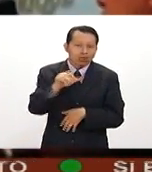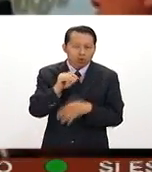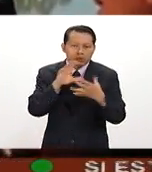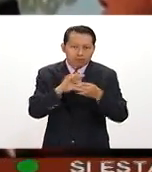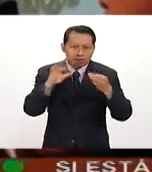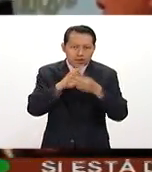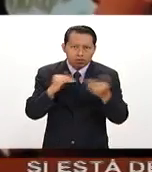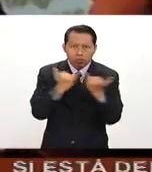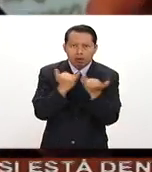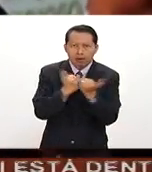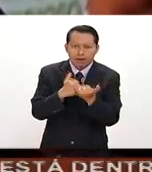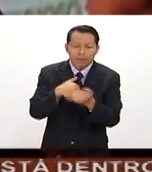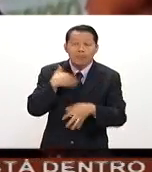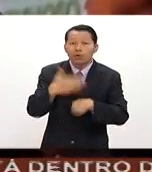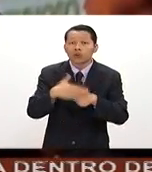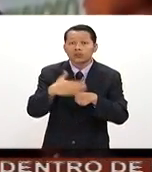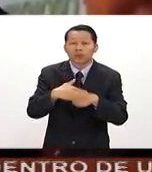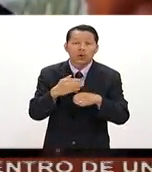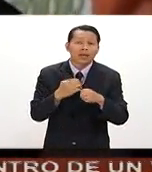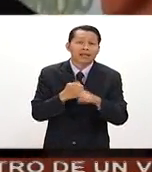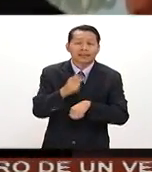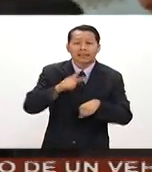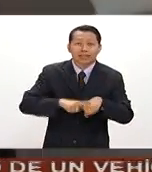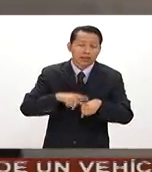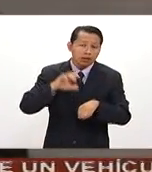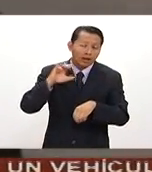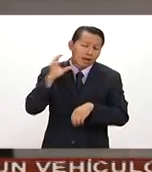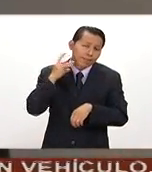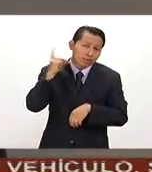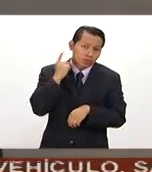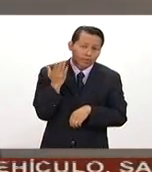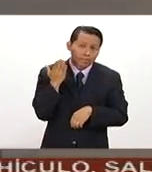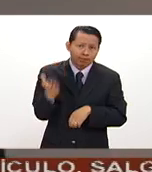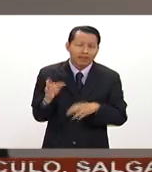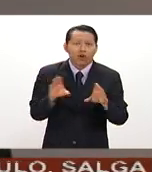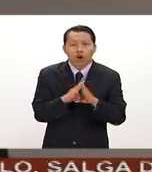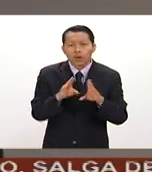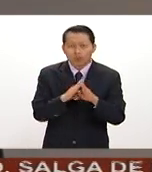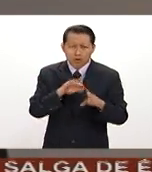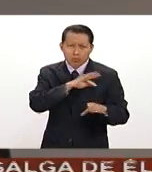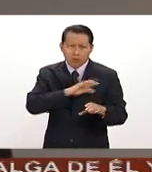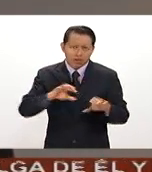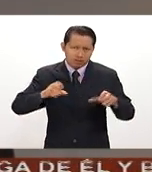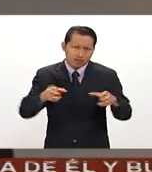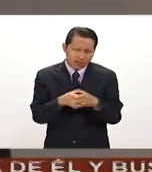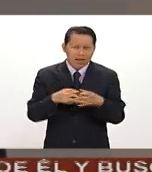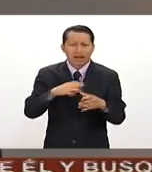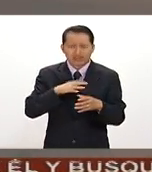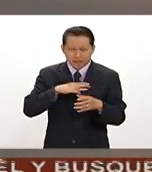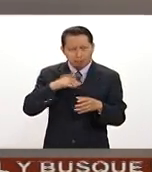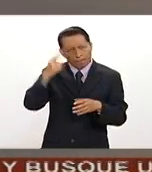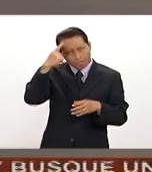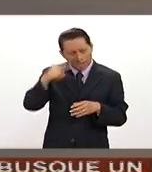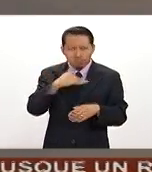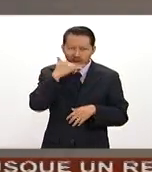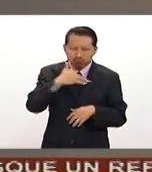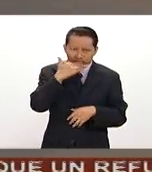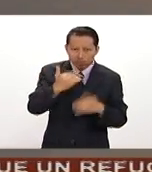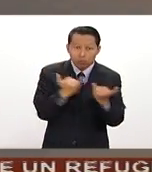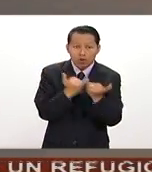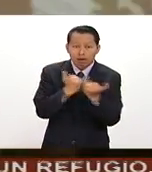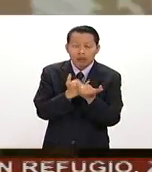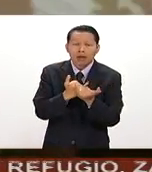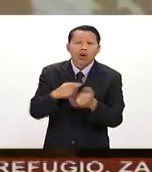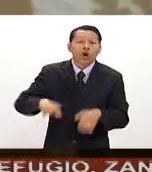adelantó que solicitará al Congreso Estatal la creación del Sistema Estatal Anticorrupción. la promoción de la revocación del mandato